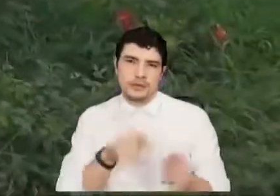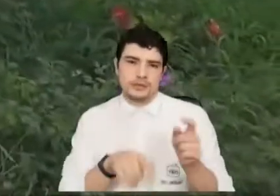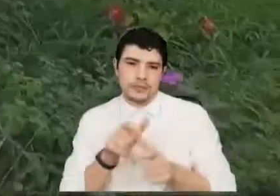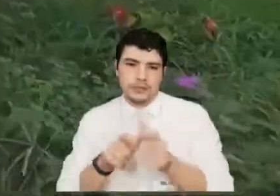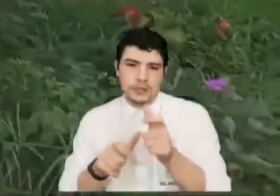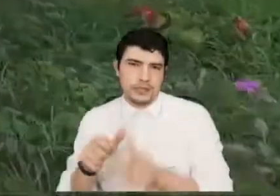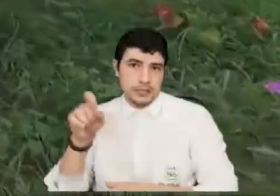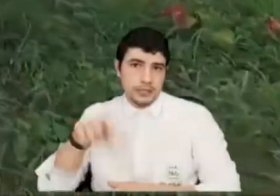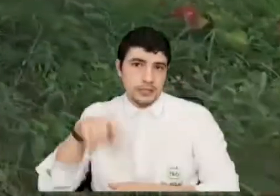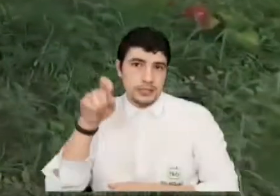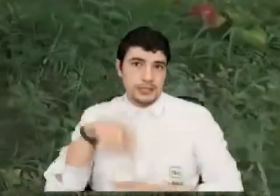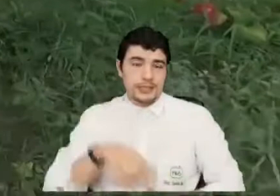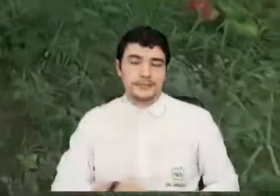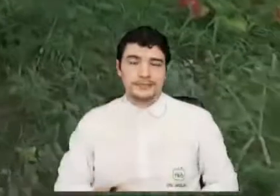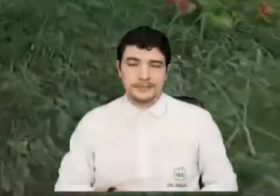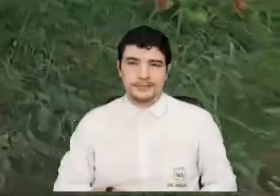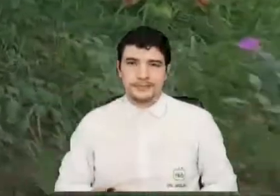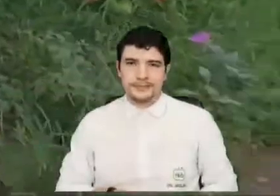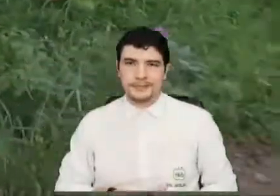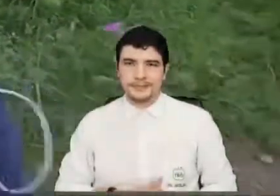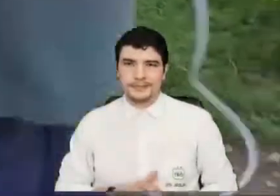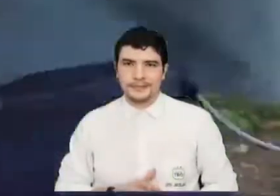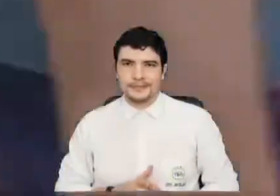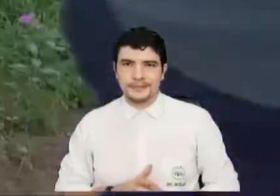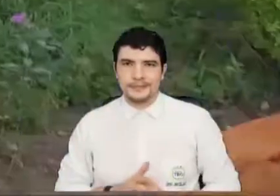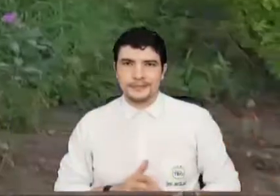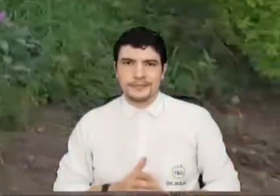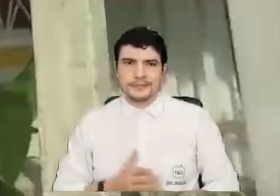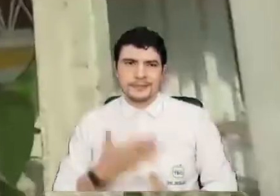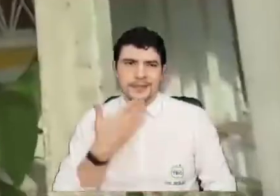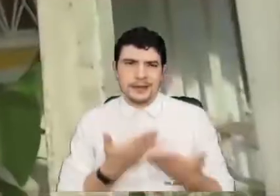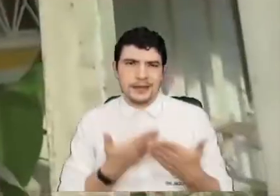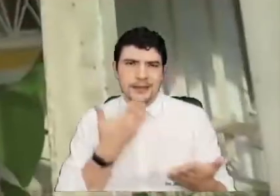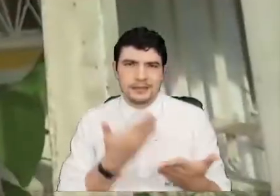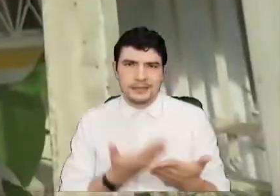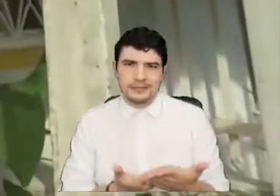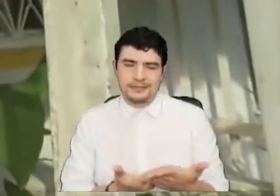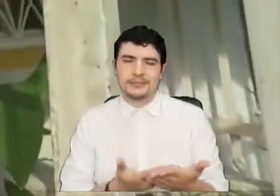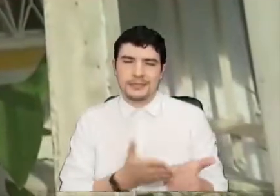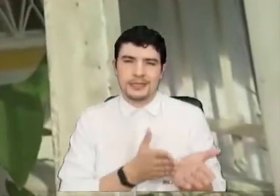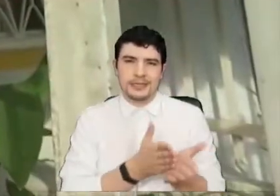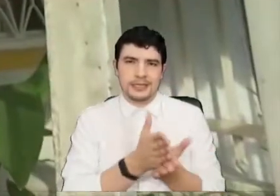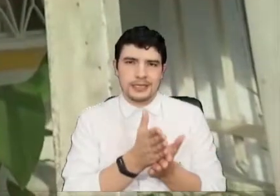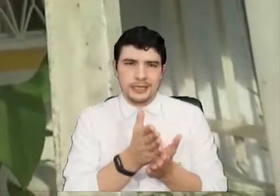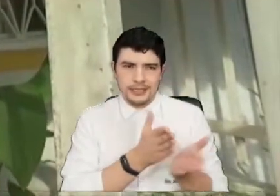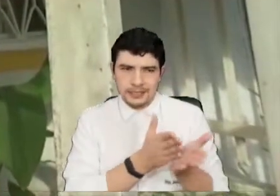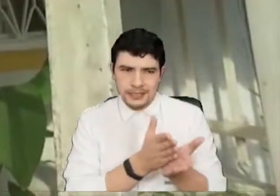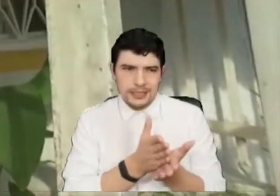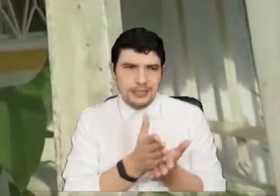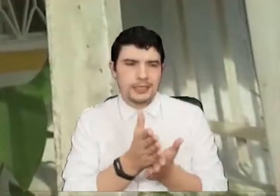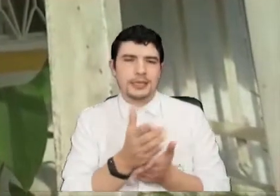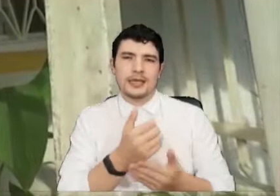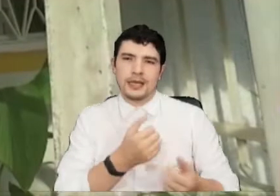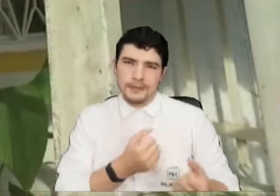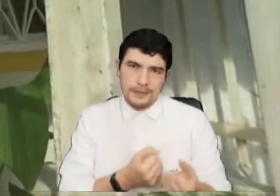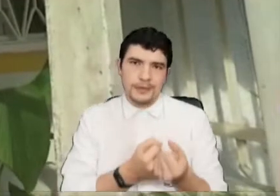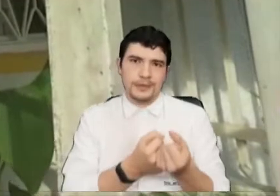los aprendices. Gracias. Sigan apoyando a las personas que tienen bajos recursos económicos.